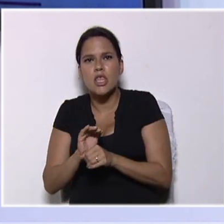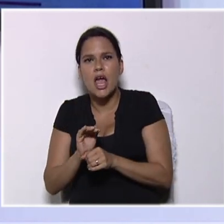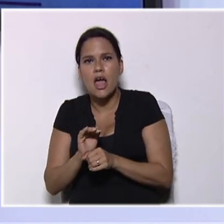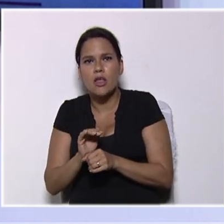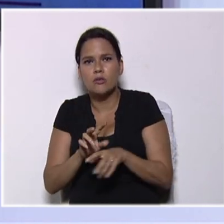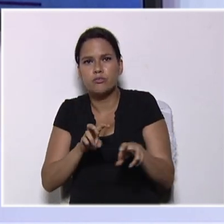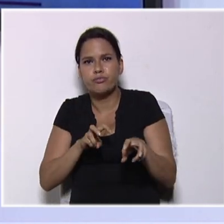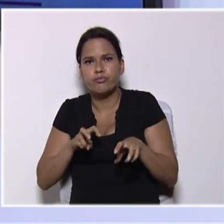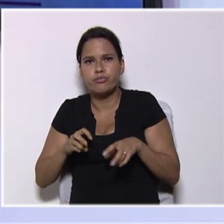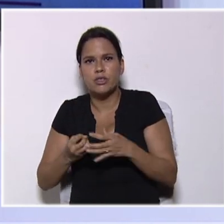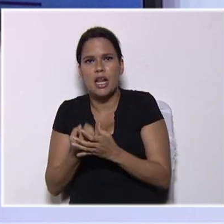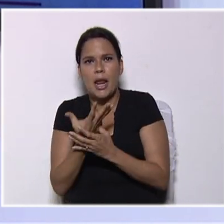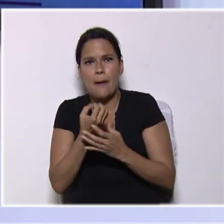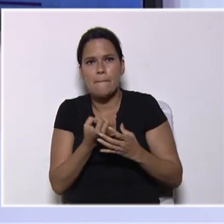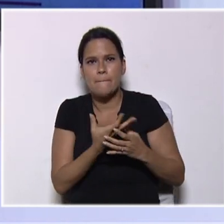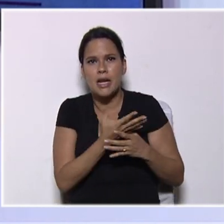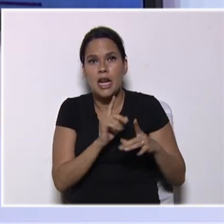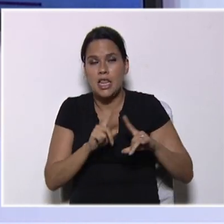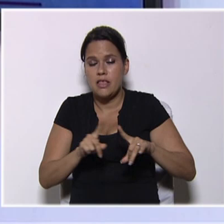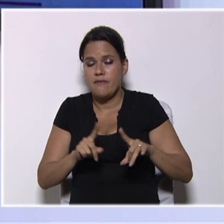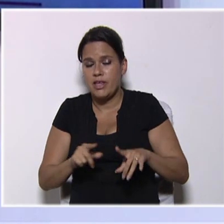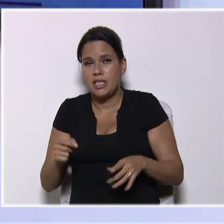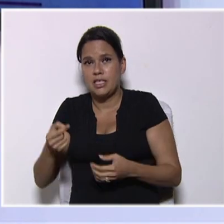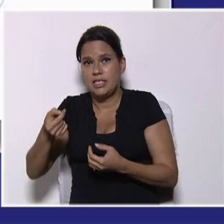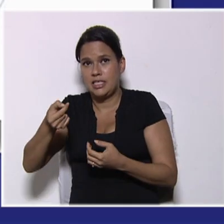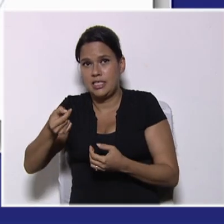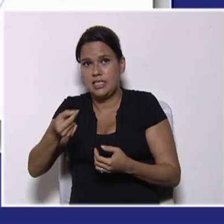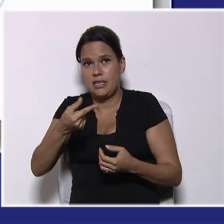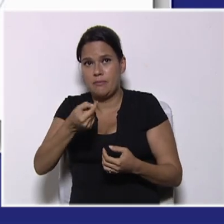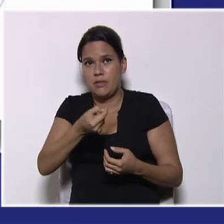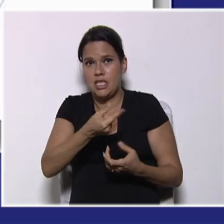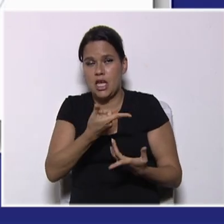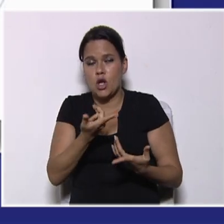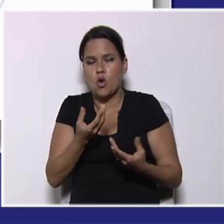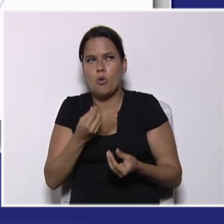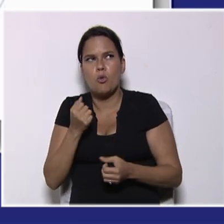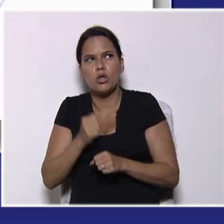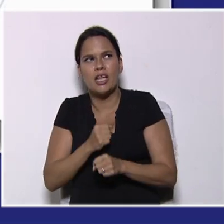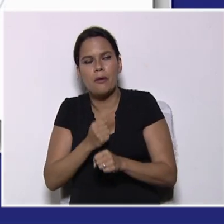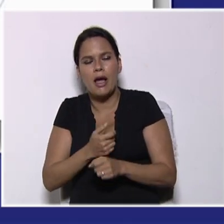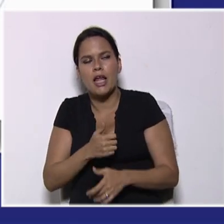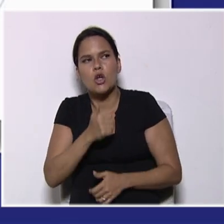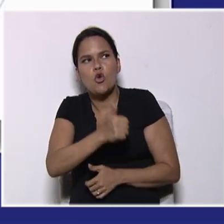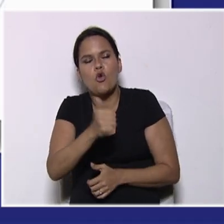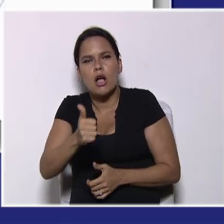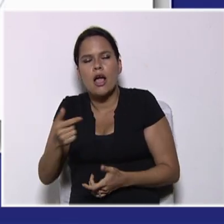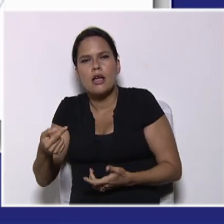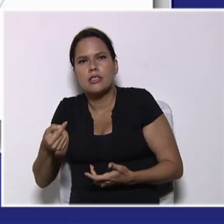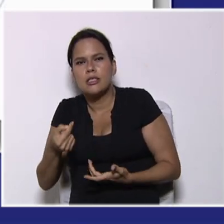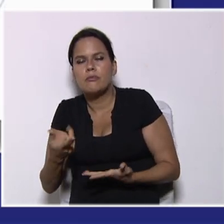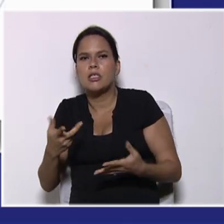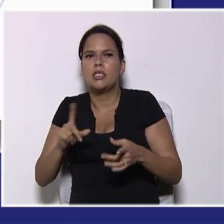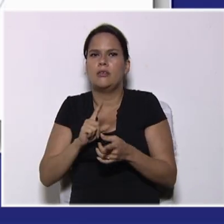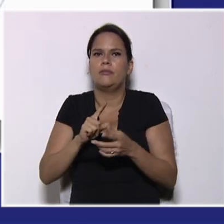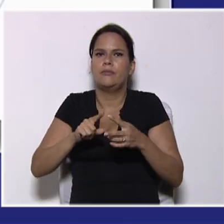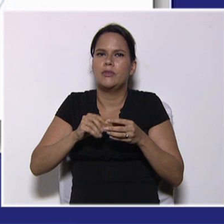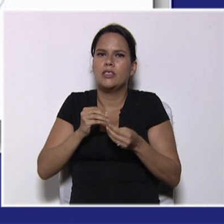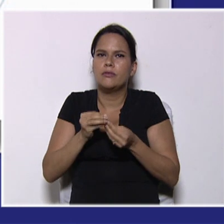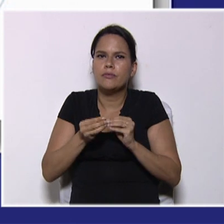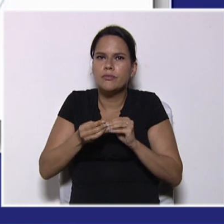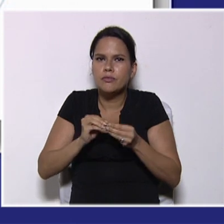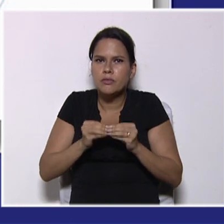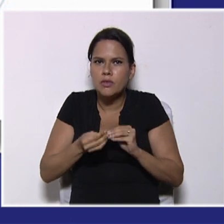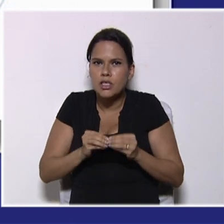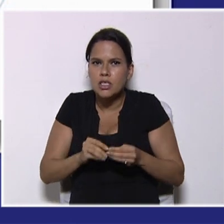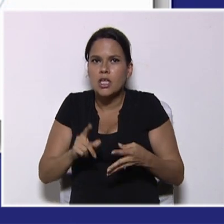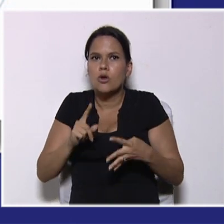plantas, los tipos de semilla, cómo, por supuesto, tratar cada uno de estos tipos de semilla, la reparación de algunos